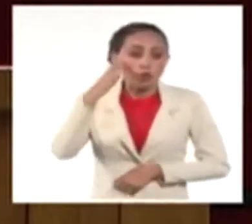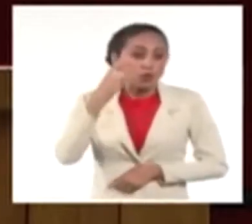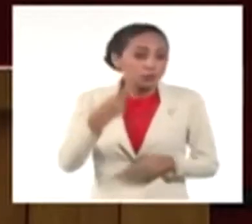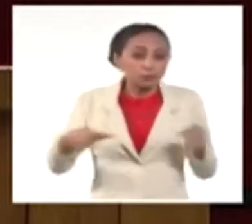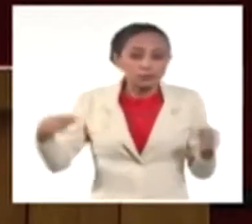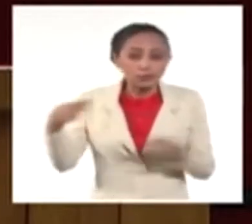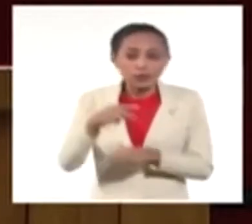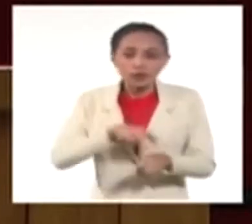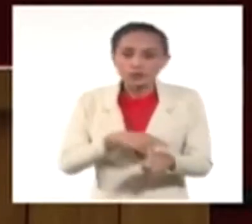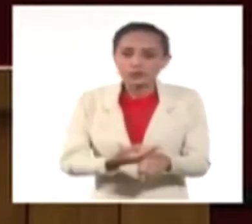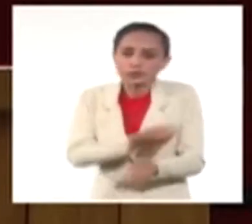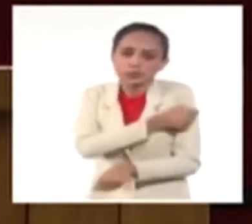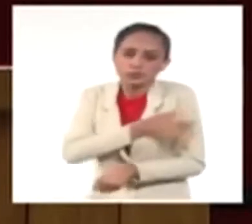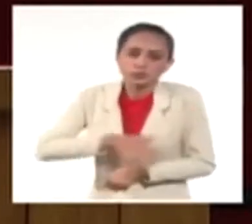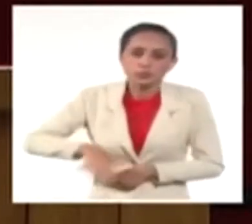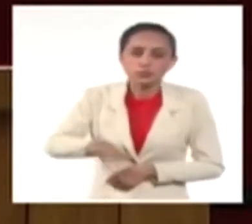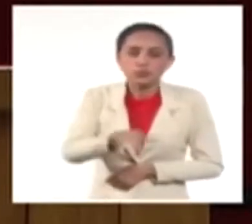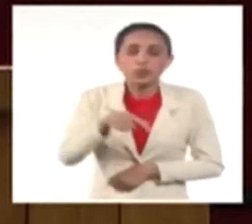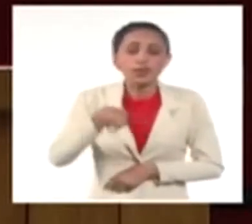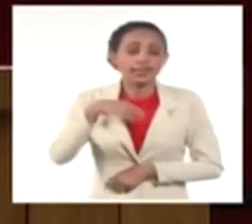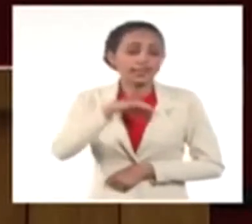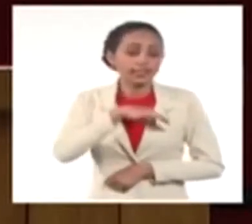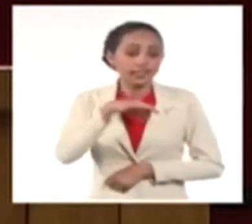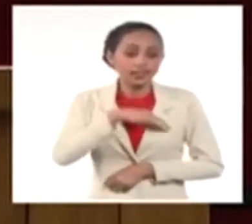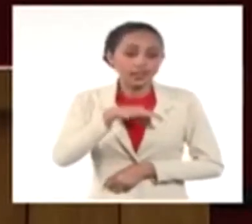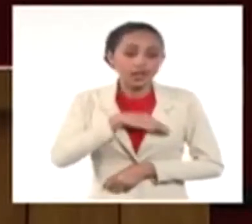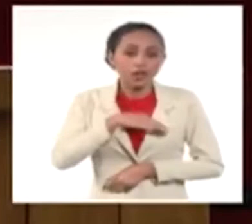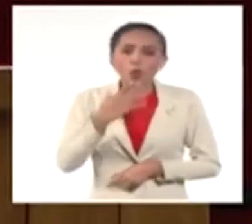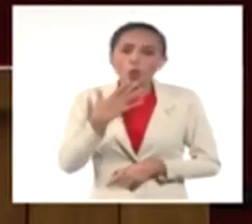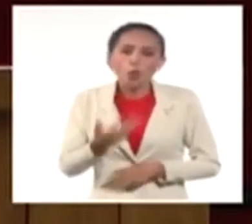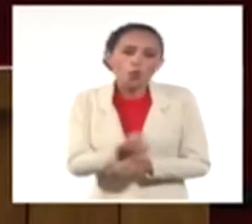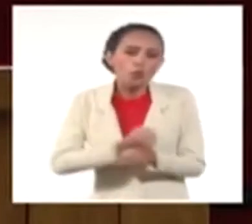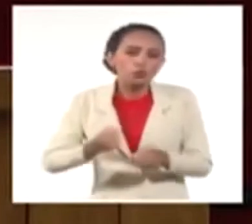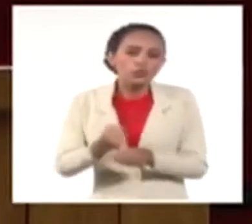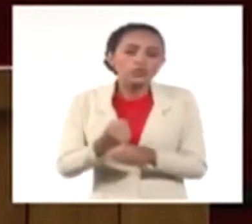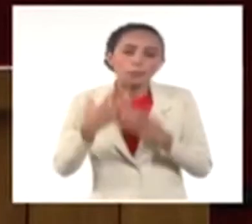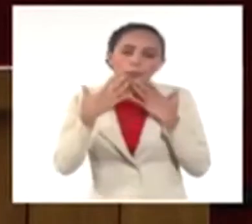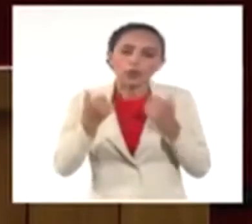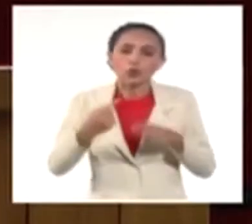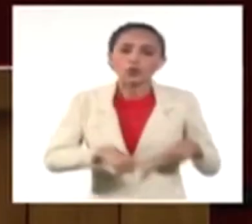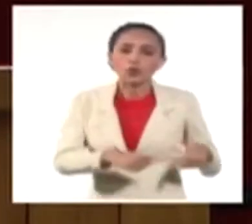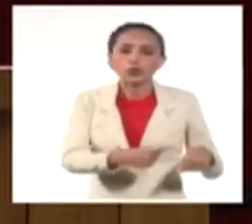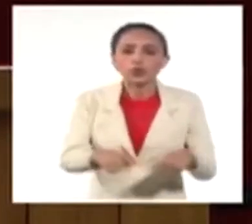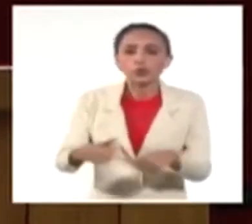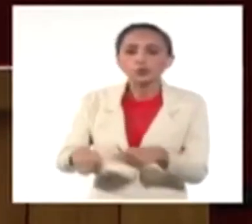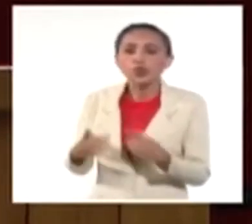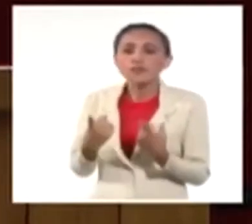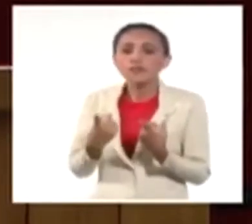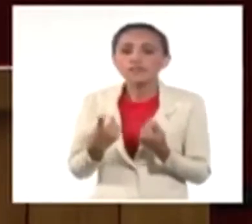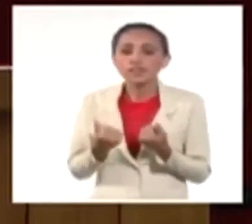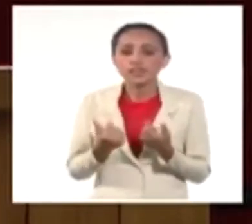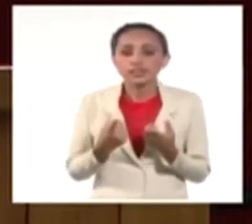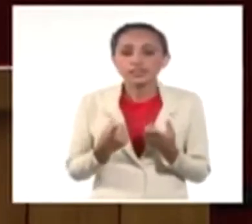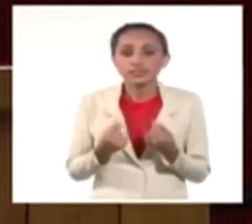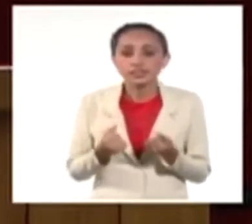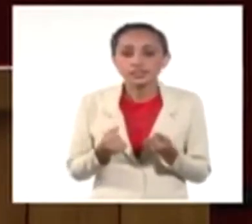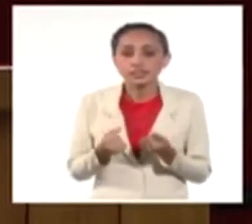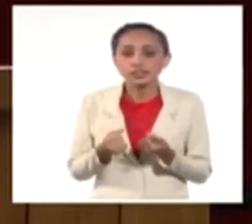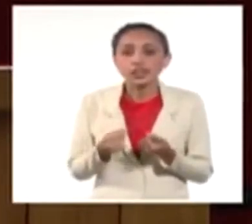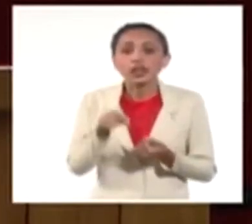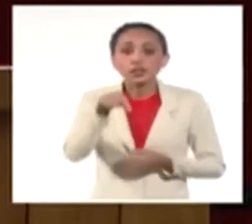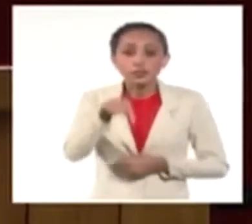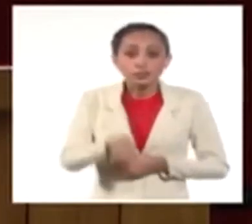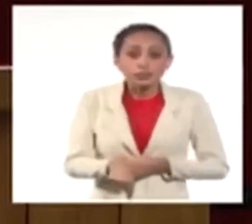a través de sus delegados, y cómo utilizar mejor los recursos financieros que el territorio